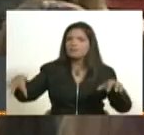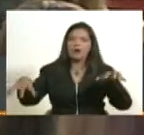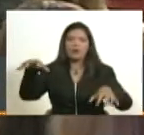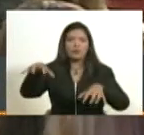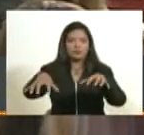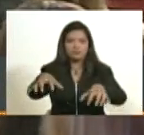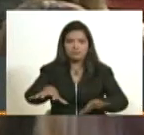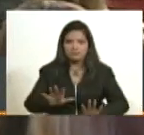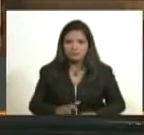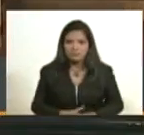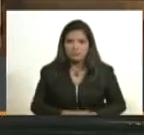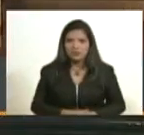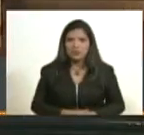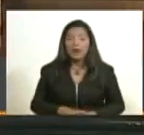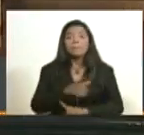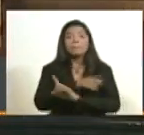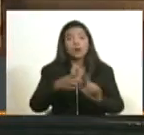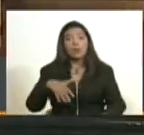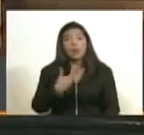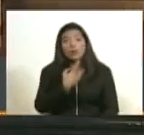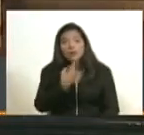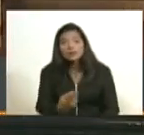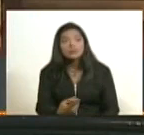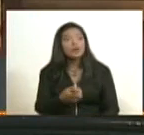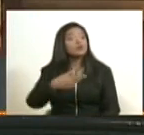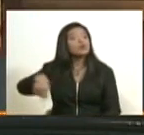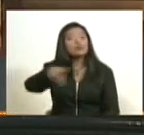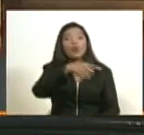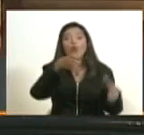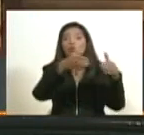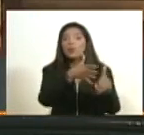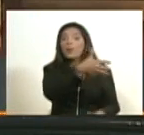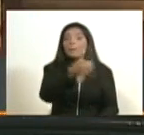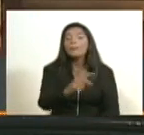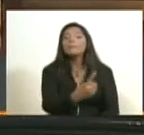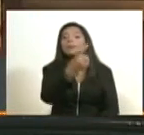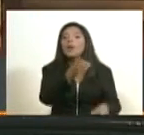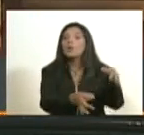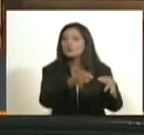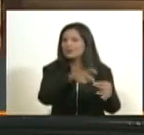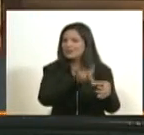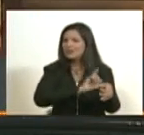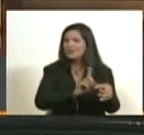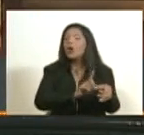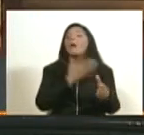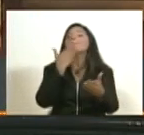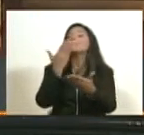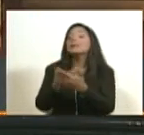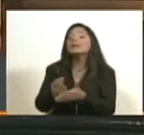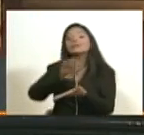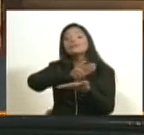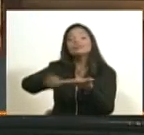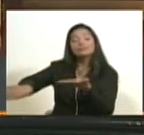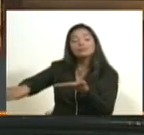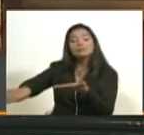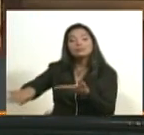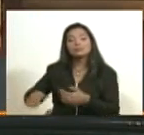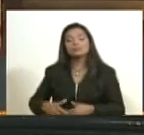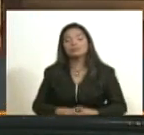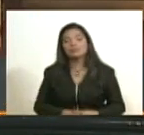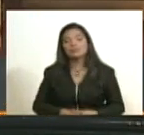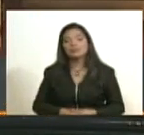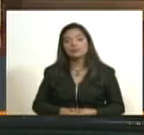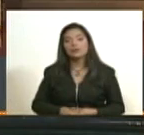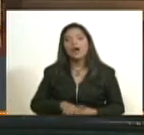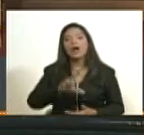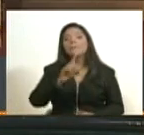estados. Lo que les puedo decir es que toda la MUT, excepto Primero Justicia, pide que sea sacado